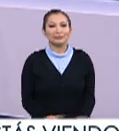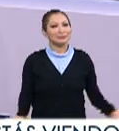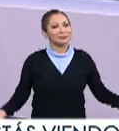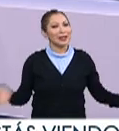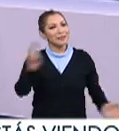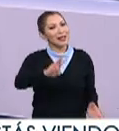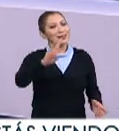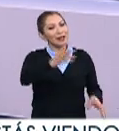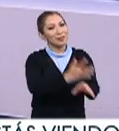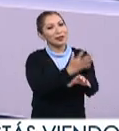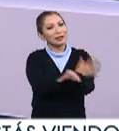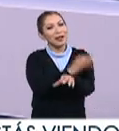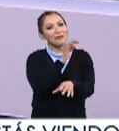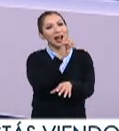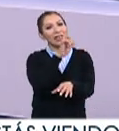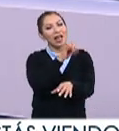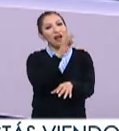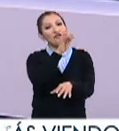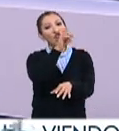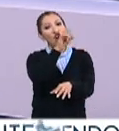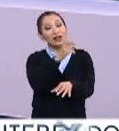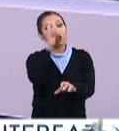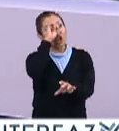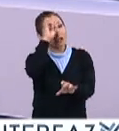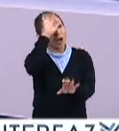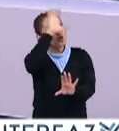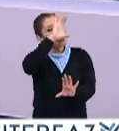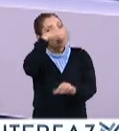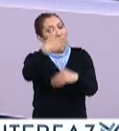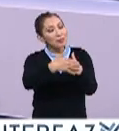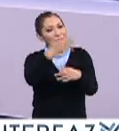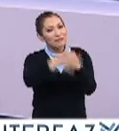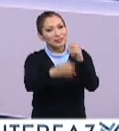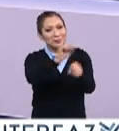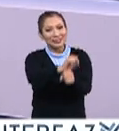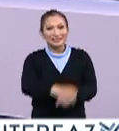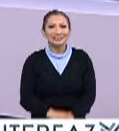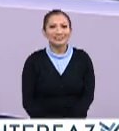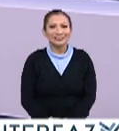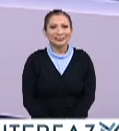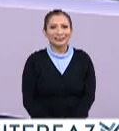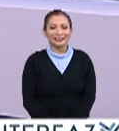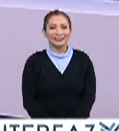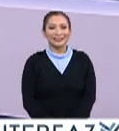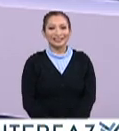Es viernes y mi compañera Fernanda Flores nos tiene las recomendaciones culturales para este fin de semana.